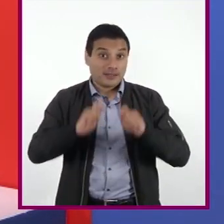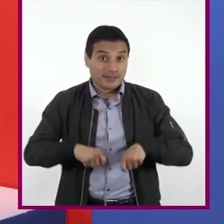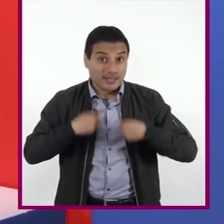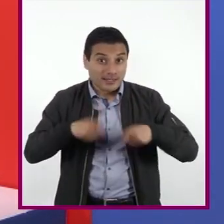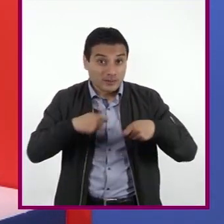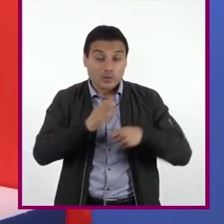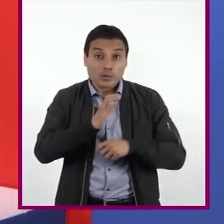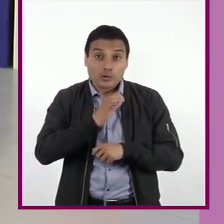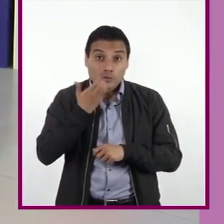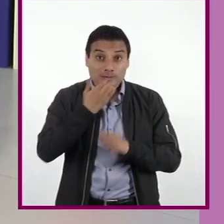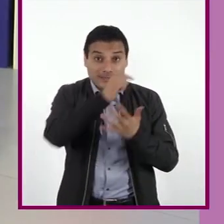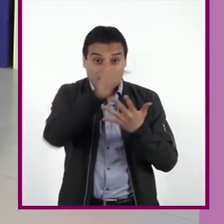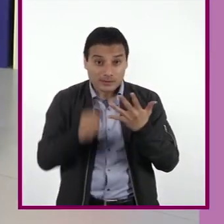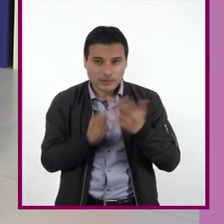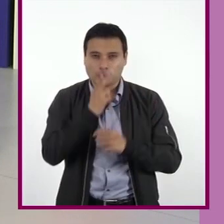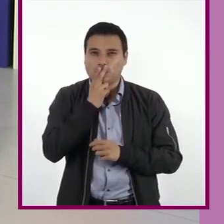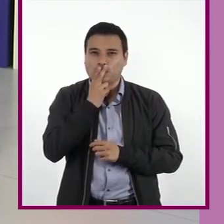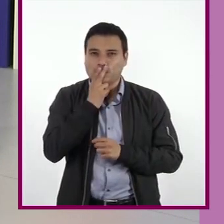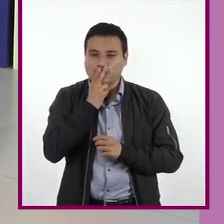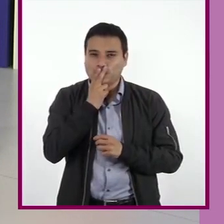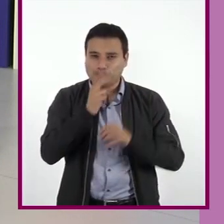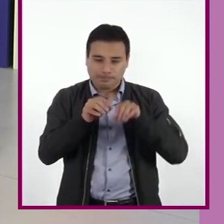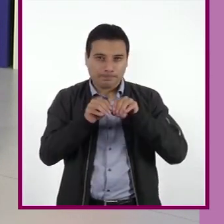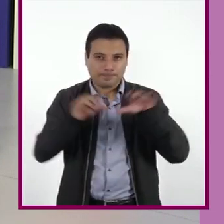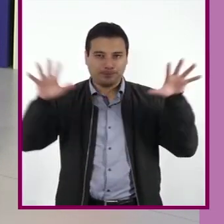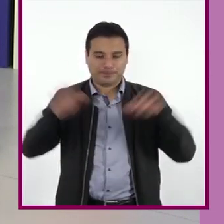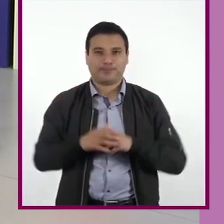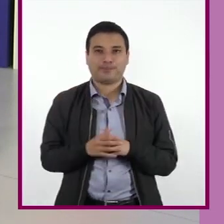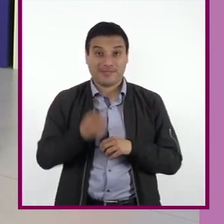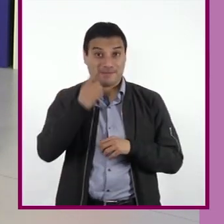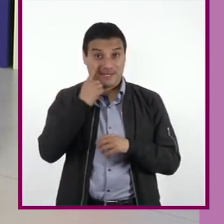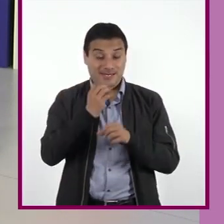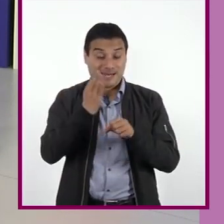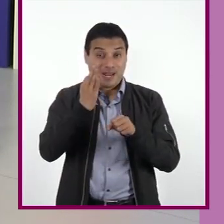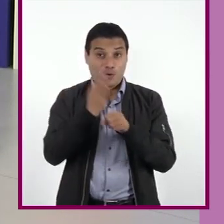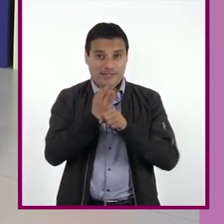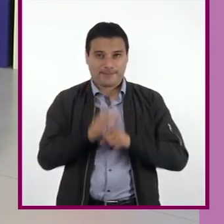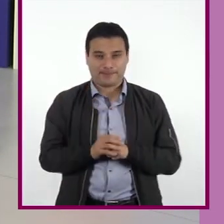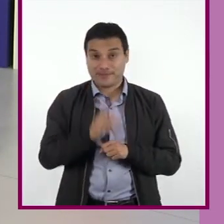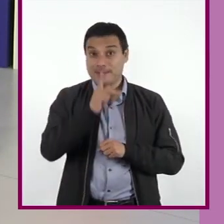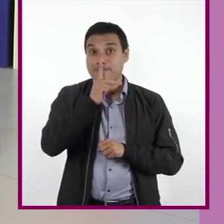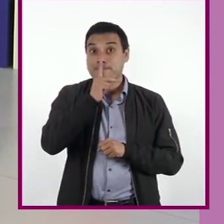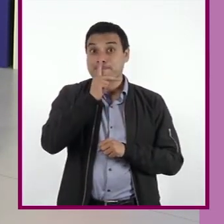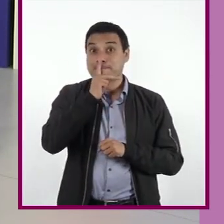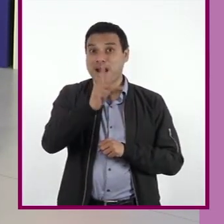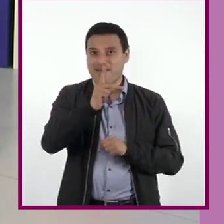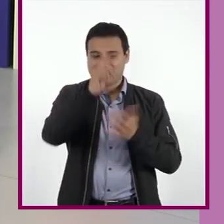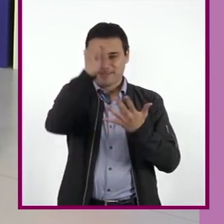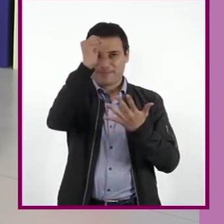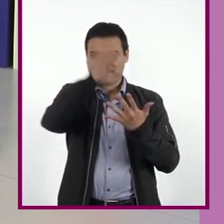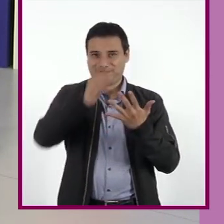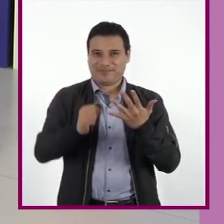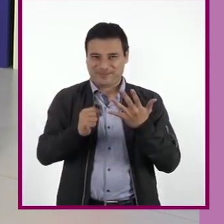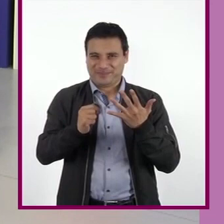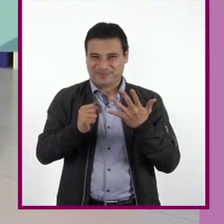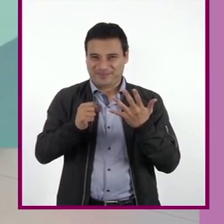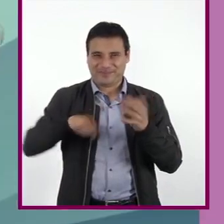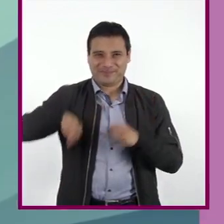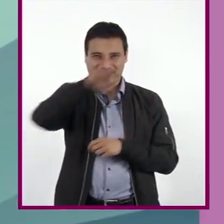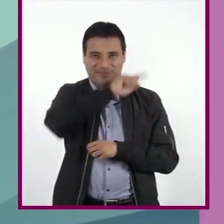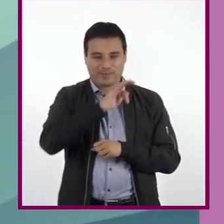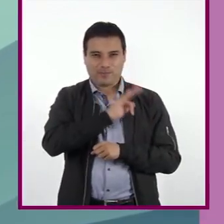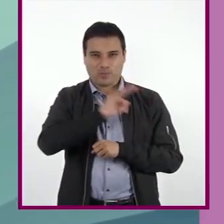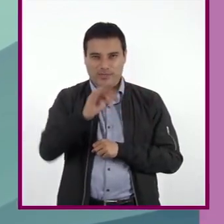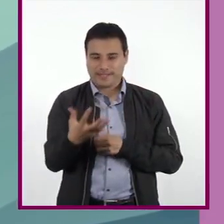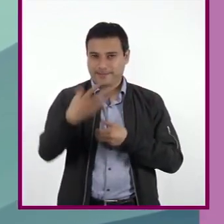nos caracterizan. Llegó la hora de seleccionar los conceptos que pueden agregar a su abecedario biológico,